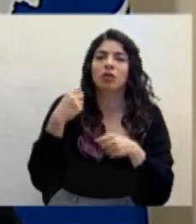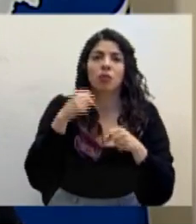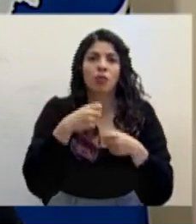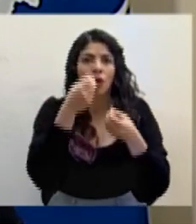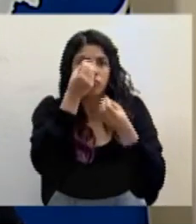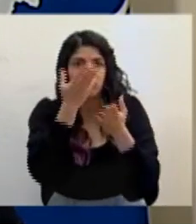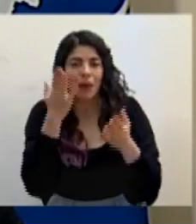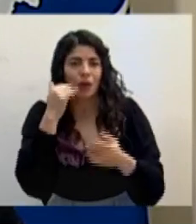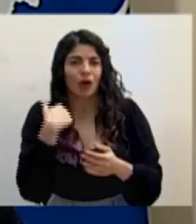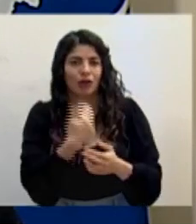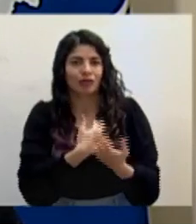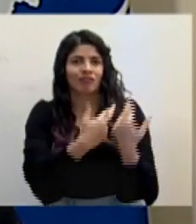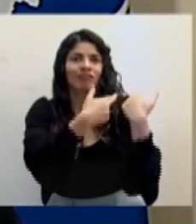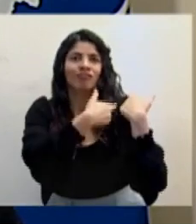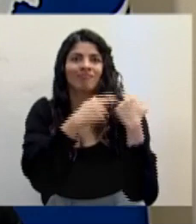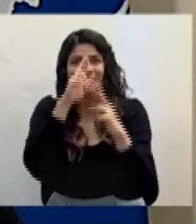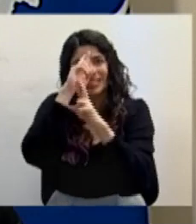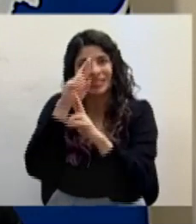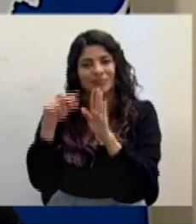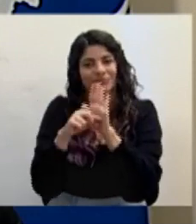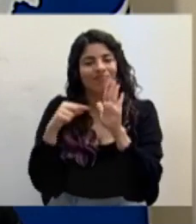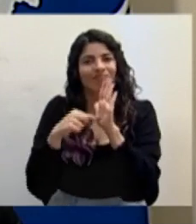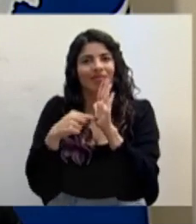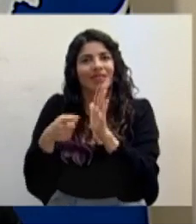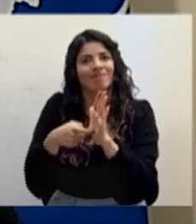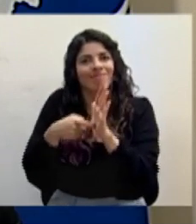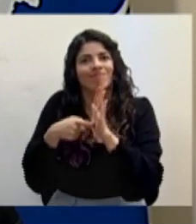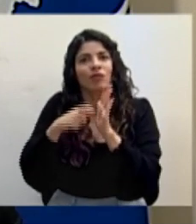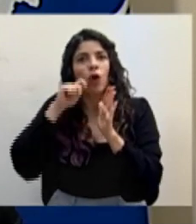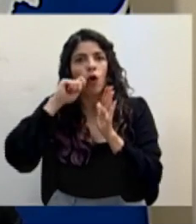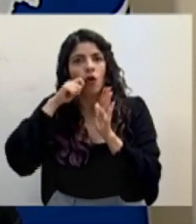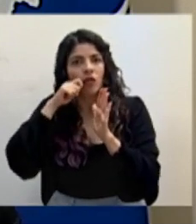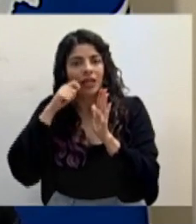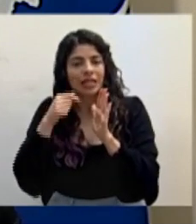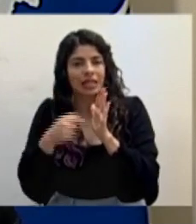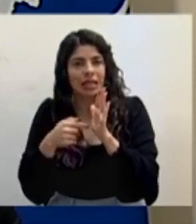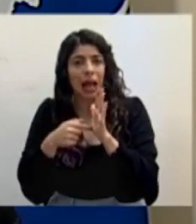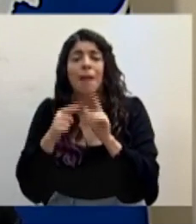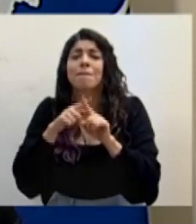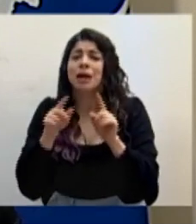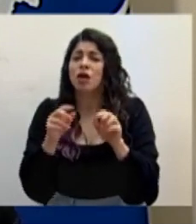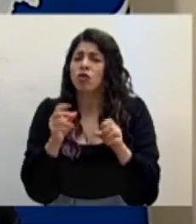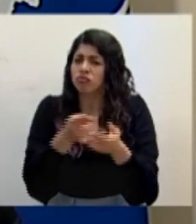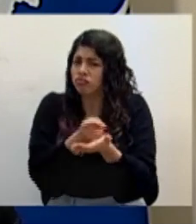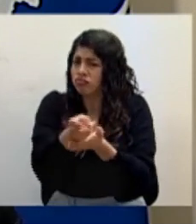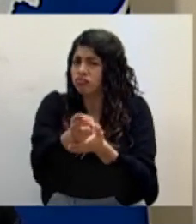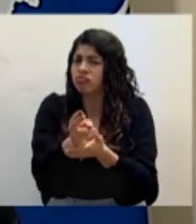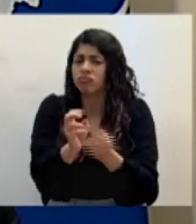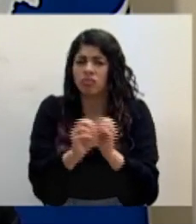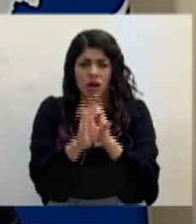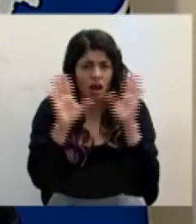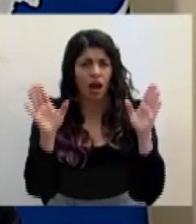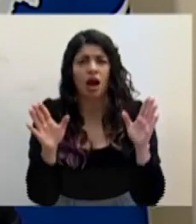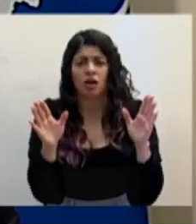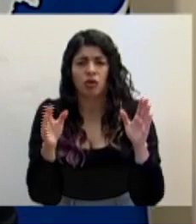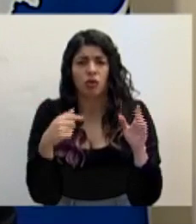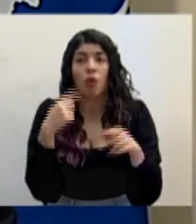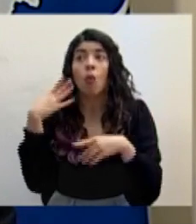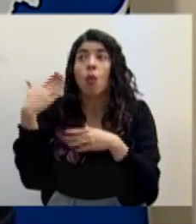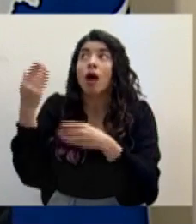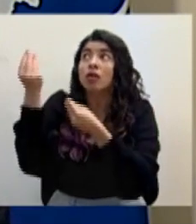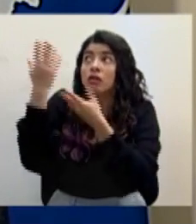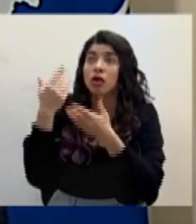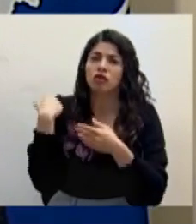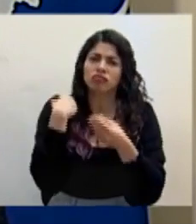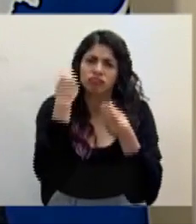tenemos para respetar esa cláusula de confidencialidad. Por supuesto que con toda la transparencia lo vamos a mencionar en